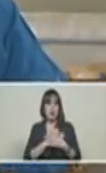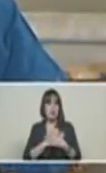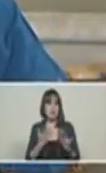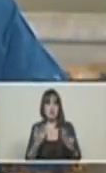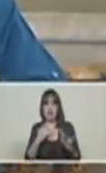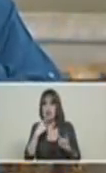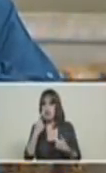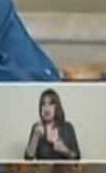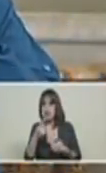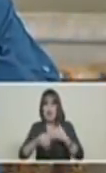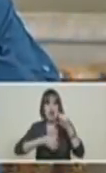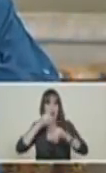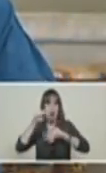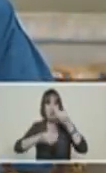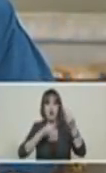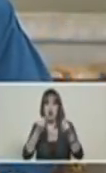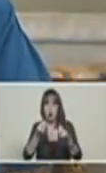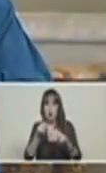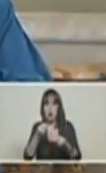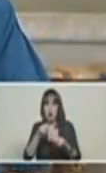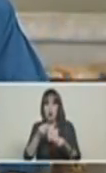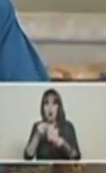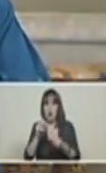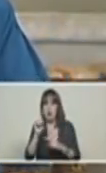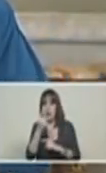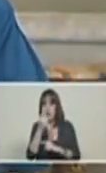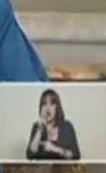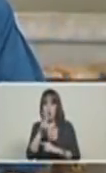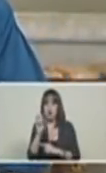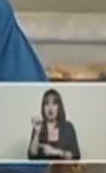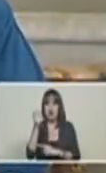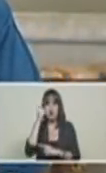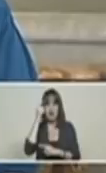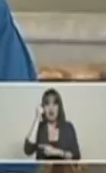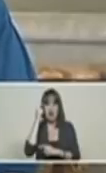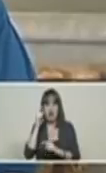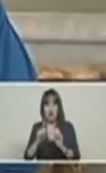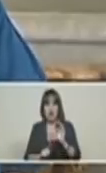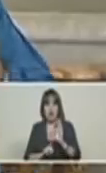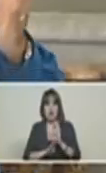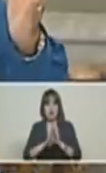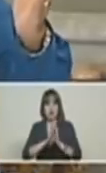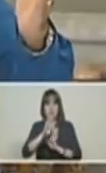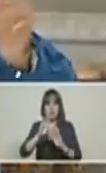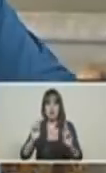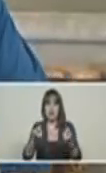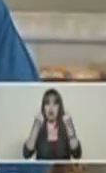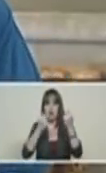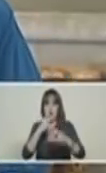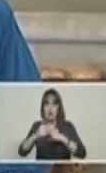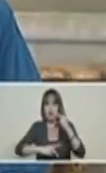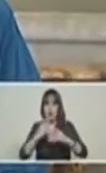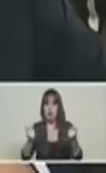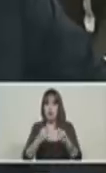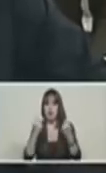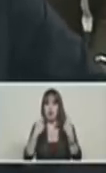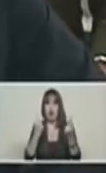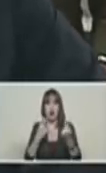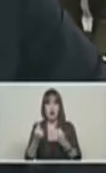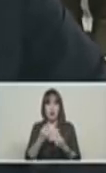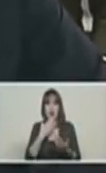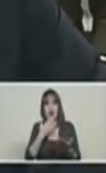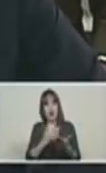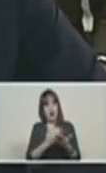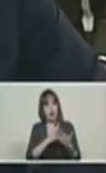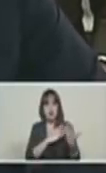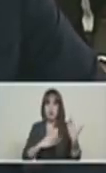sobre estos primeros 30 días del plan de recuperación económica, crecimiento y prosperidad. Por favor. Gracias, presidente. Bueno, en